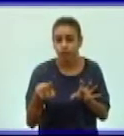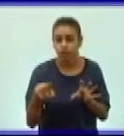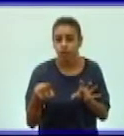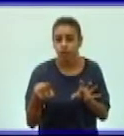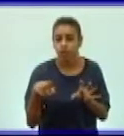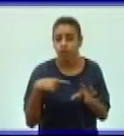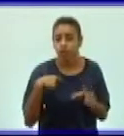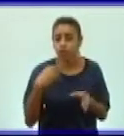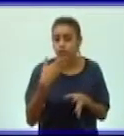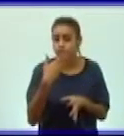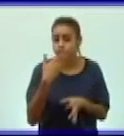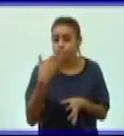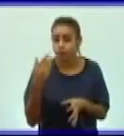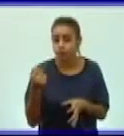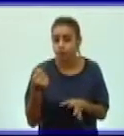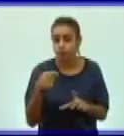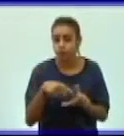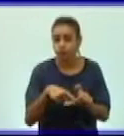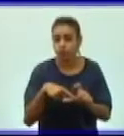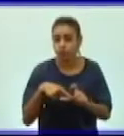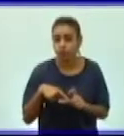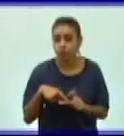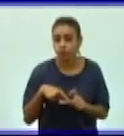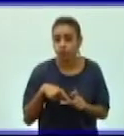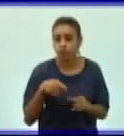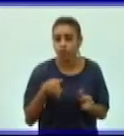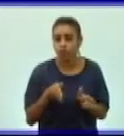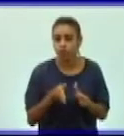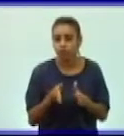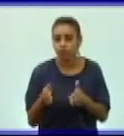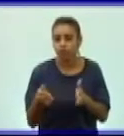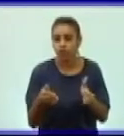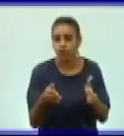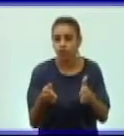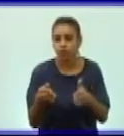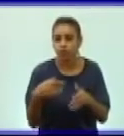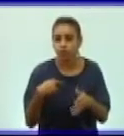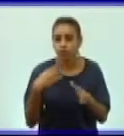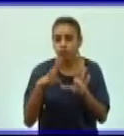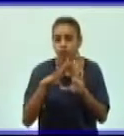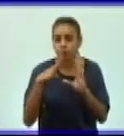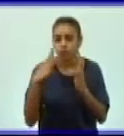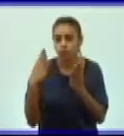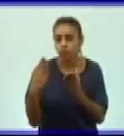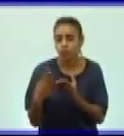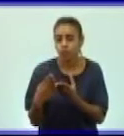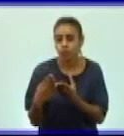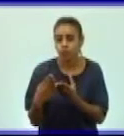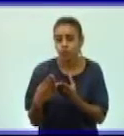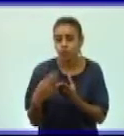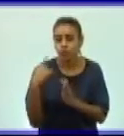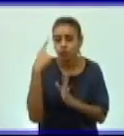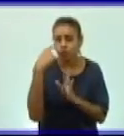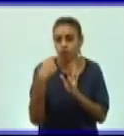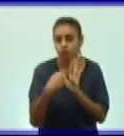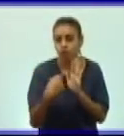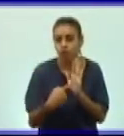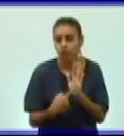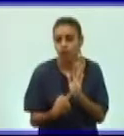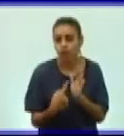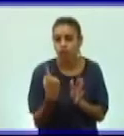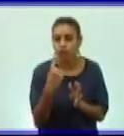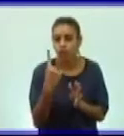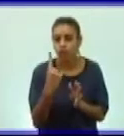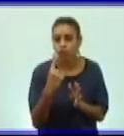centro del sistema socialista mundial abrió un camino para que el mundo adquiriera un carácter unipolar,